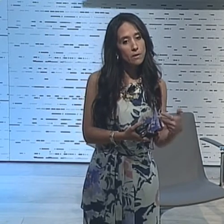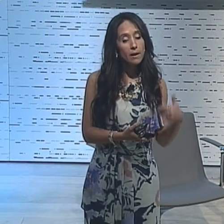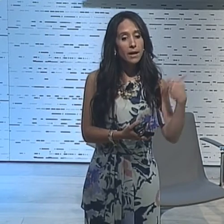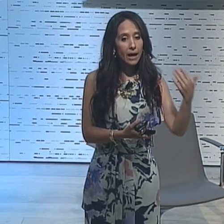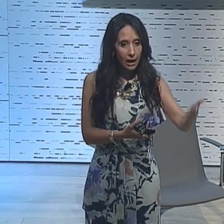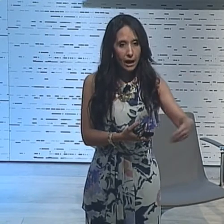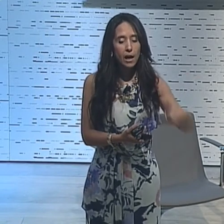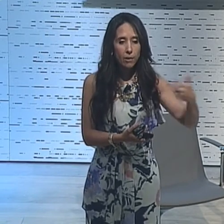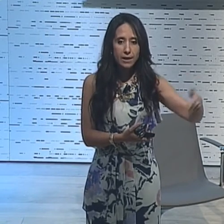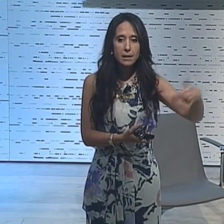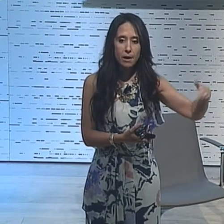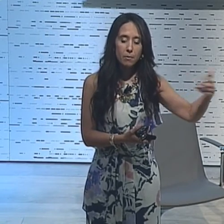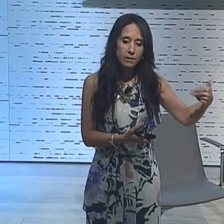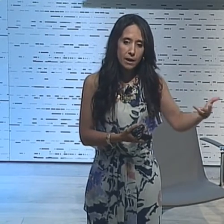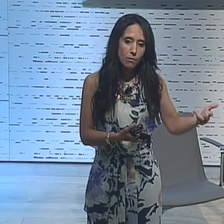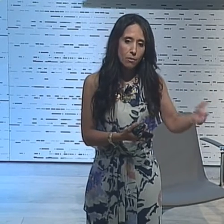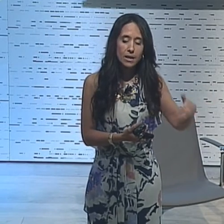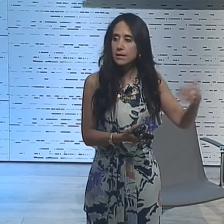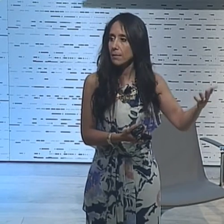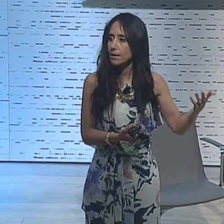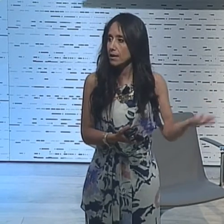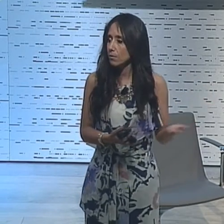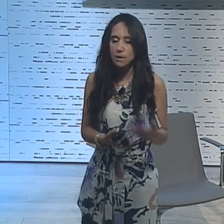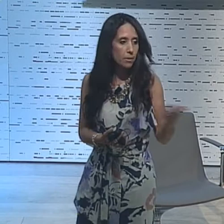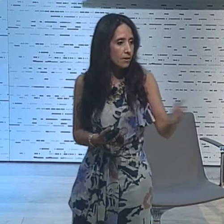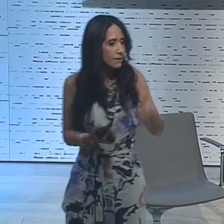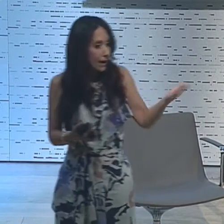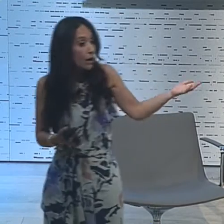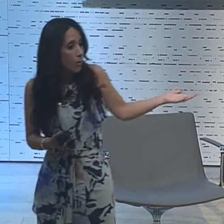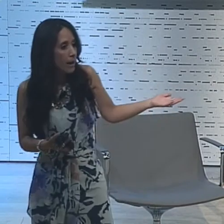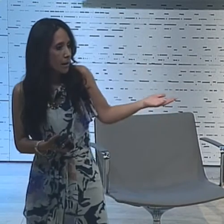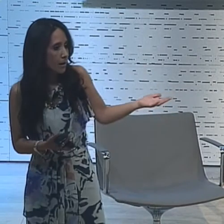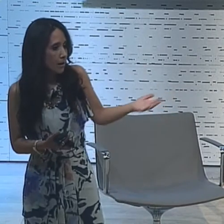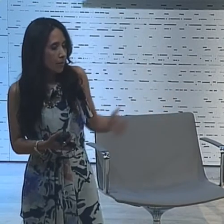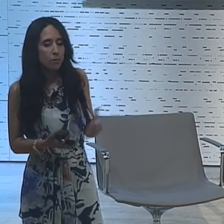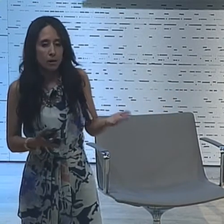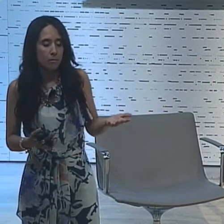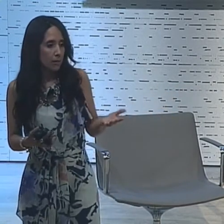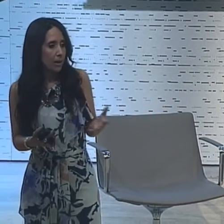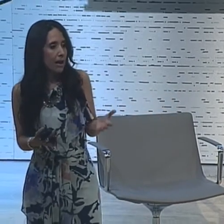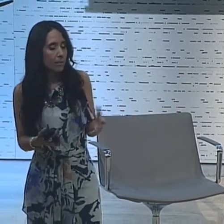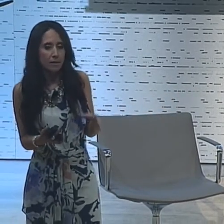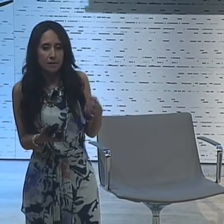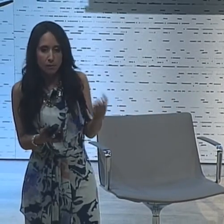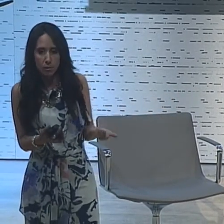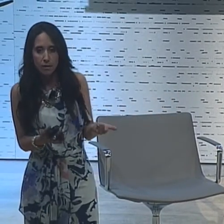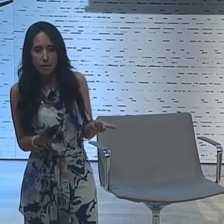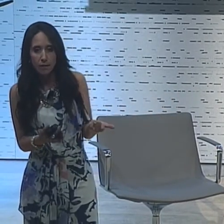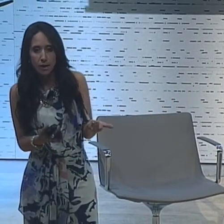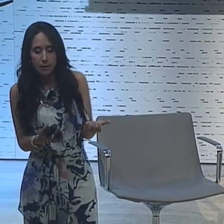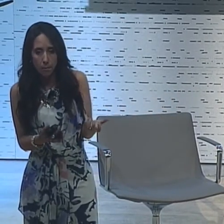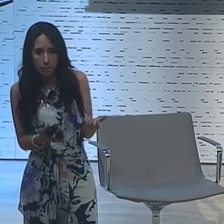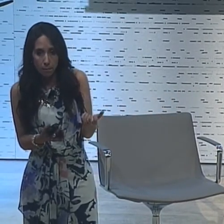Y entonces, a la hora que se va comentando y se va haciendo este aprendizaje global, pues bueno, realmente se